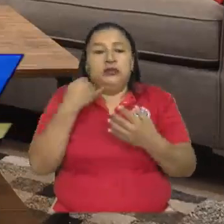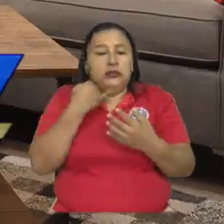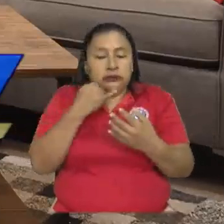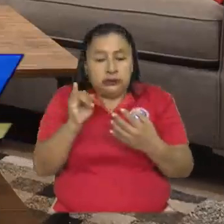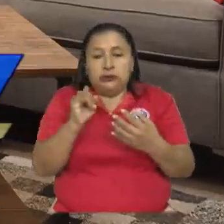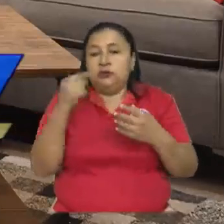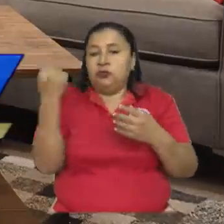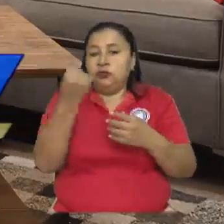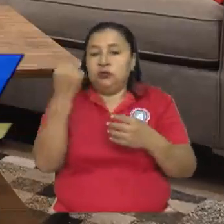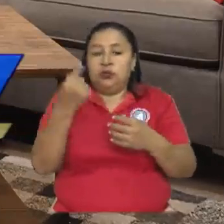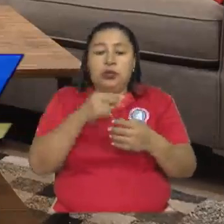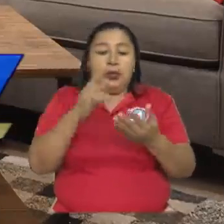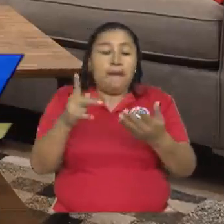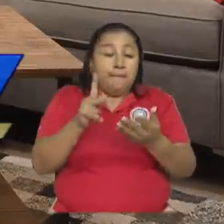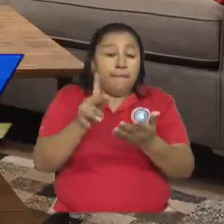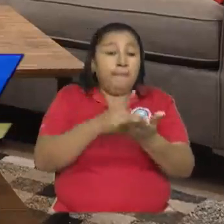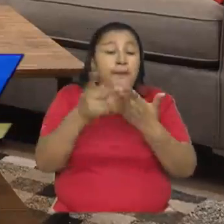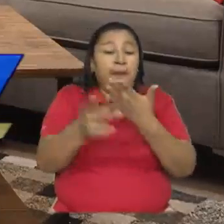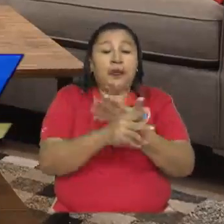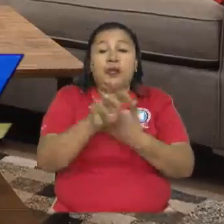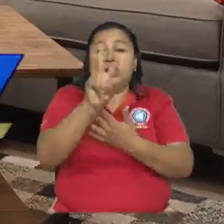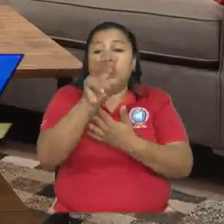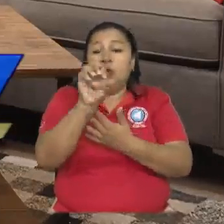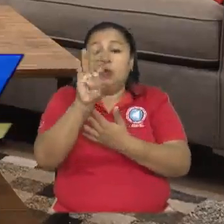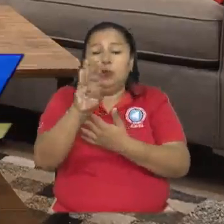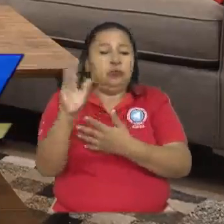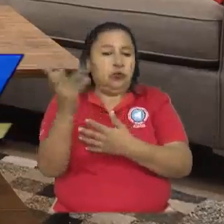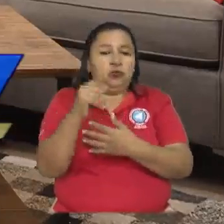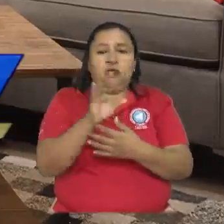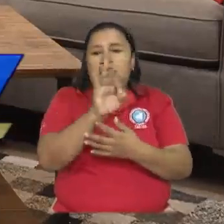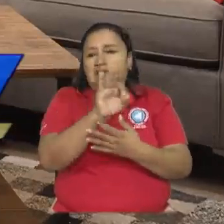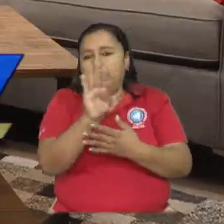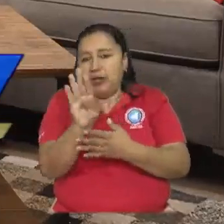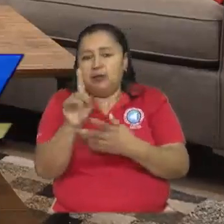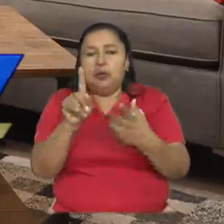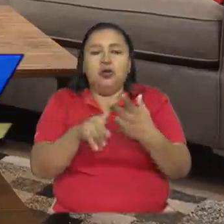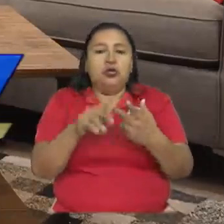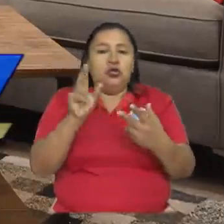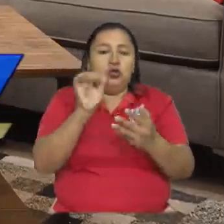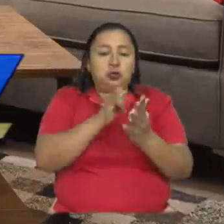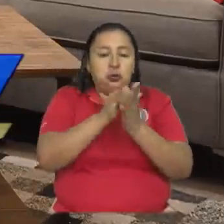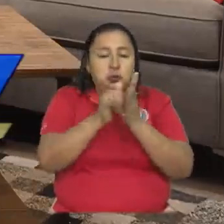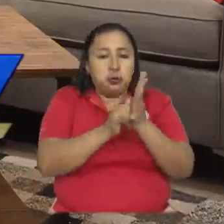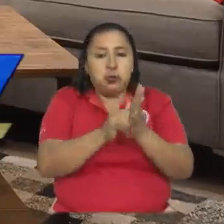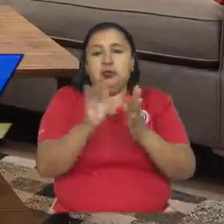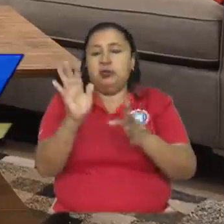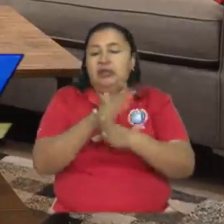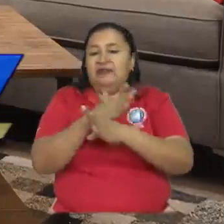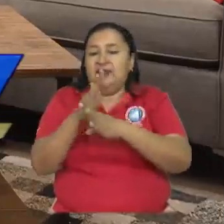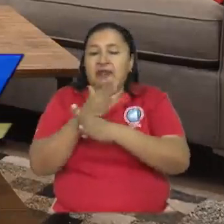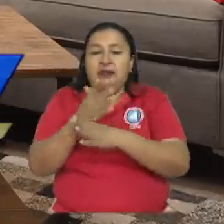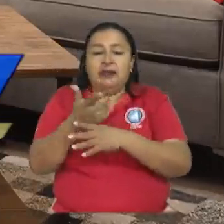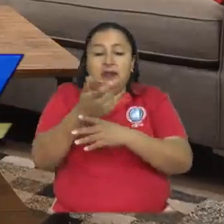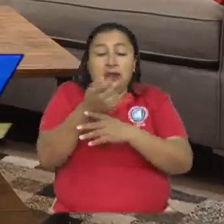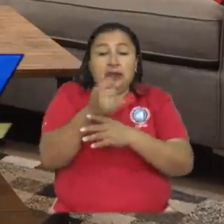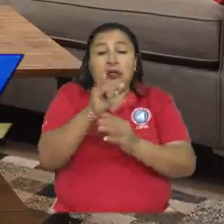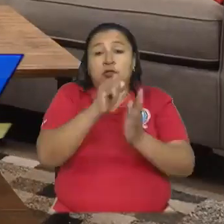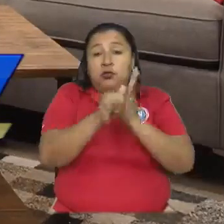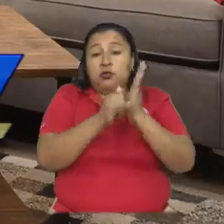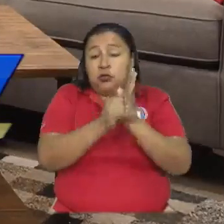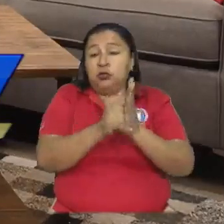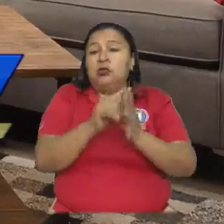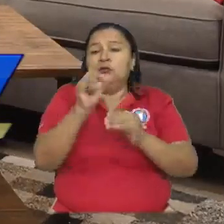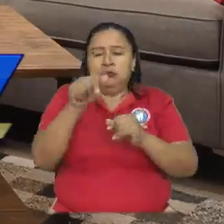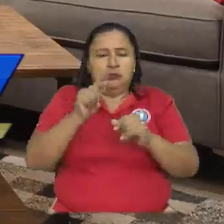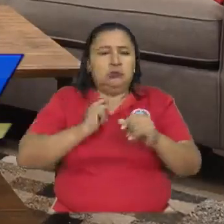no solo nuestras páginas web, sino las redes sociales del INTUR, nuestra página en YouTube también o nuestro canal de YouTube,